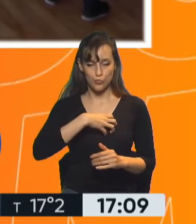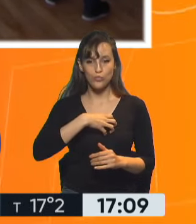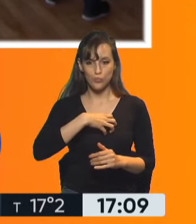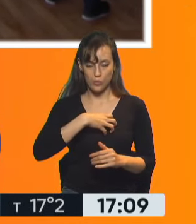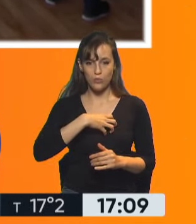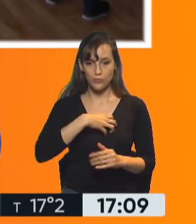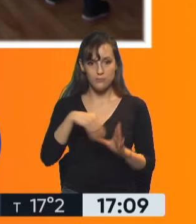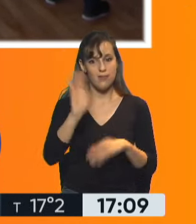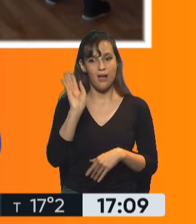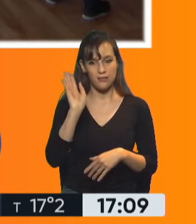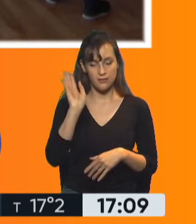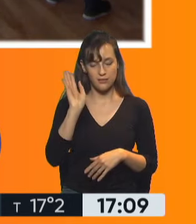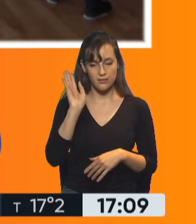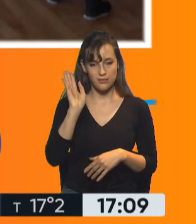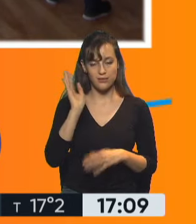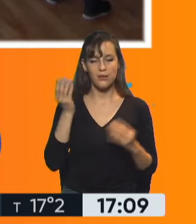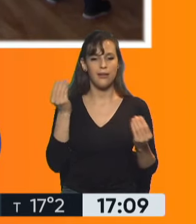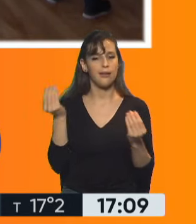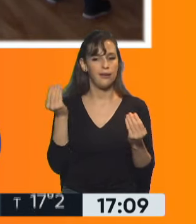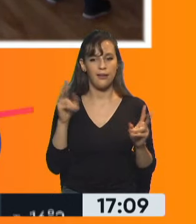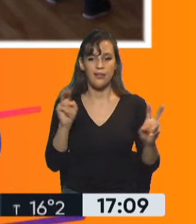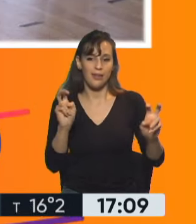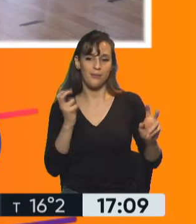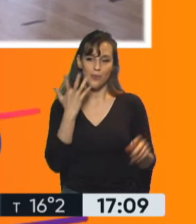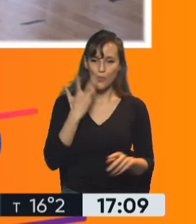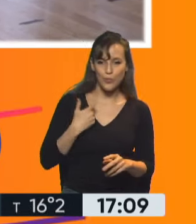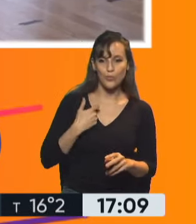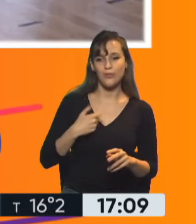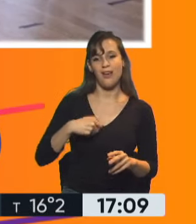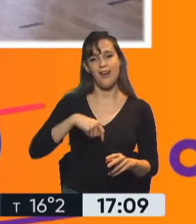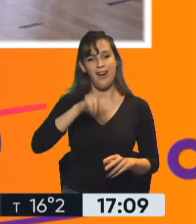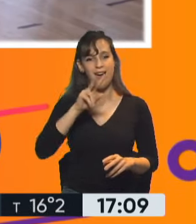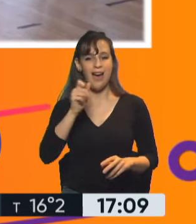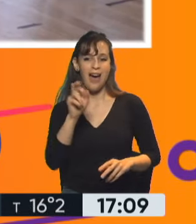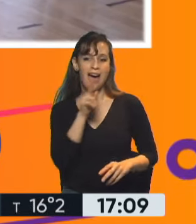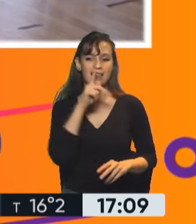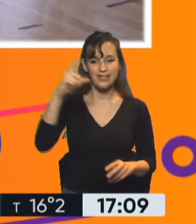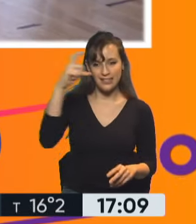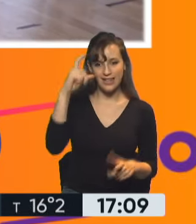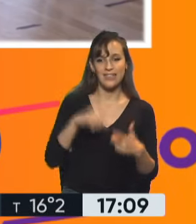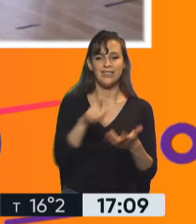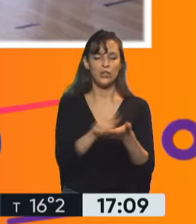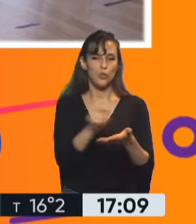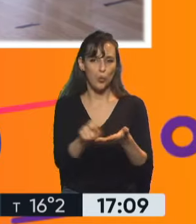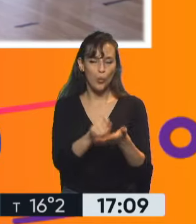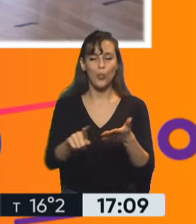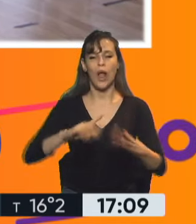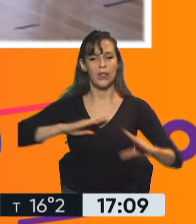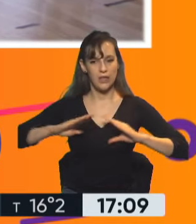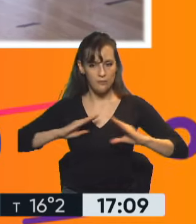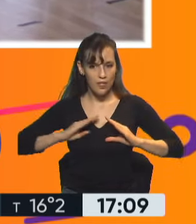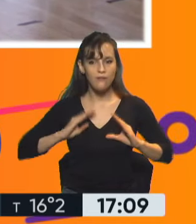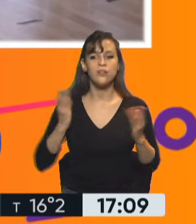ver con las cosas que nos gustan, con el arte, con la escritura, con la actividad física, pero muchos tienen que ver también